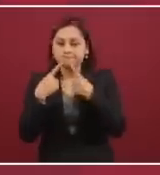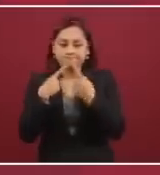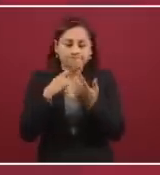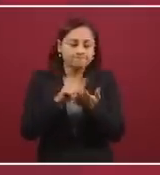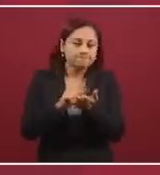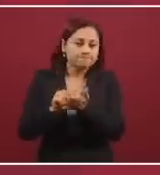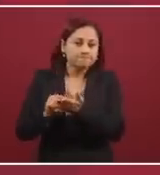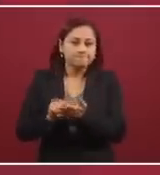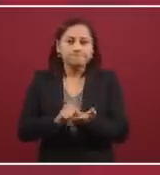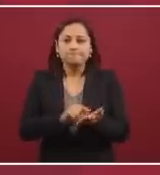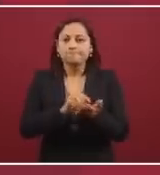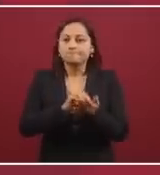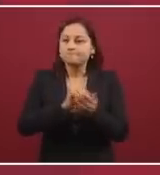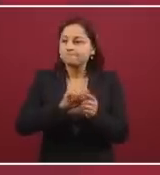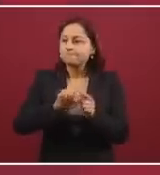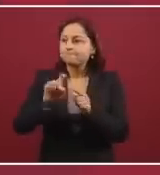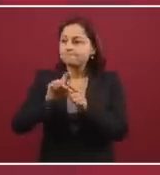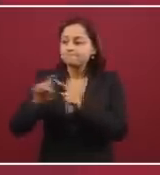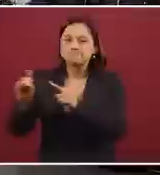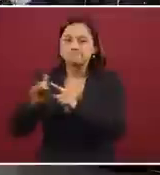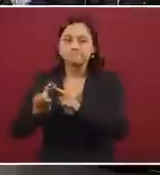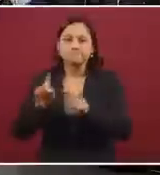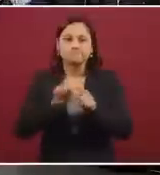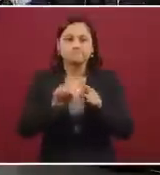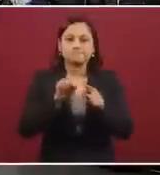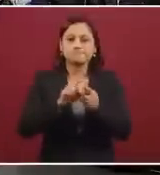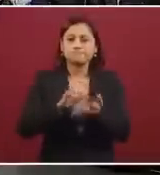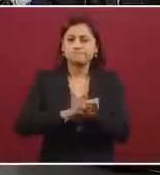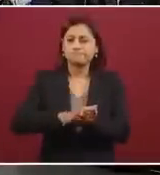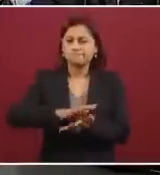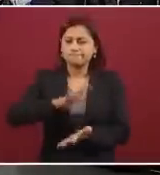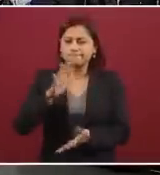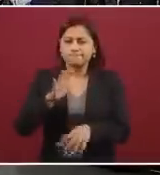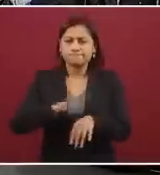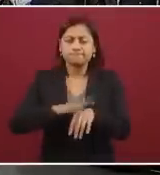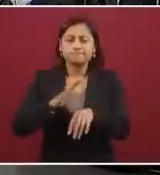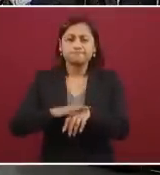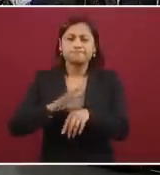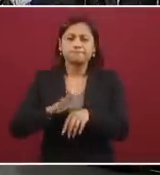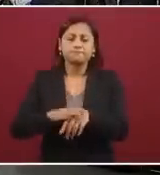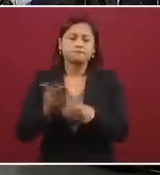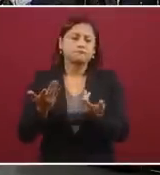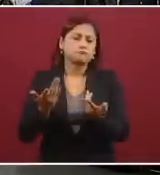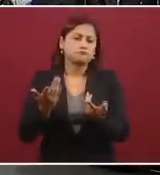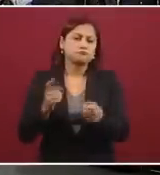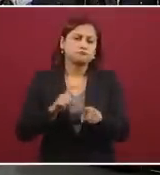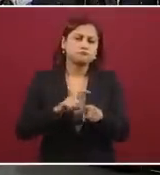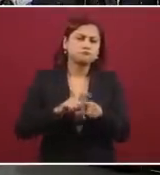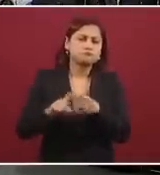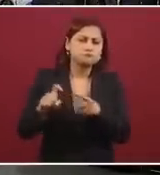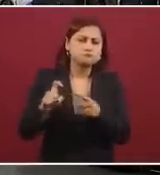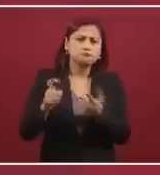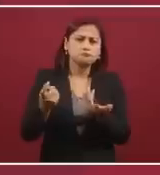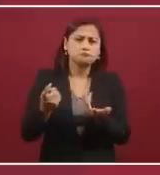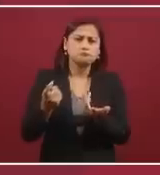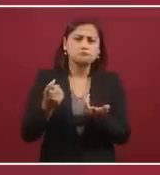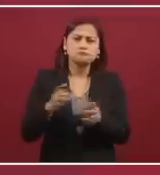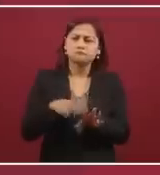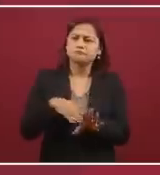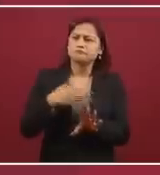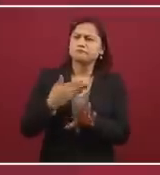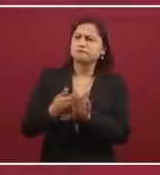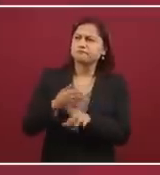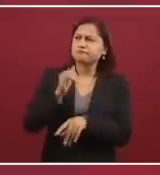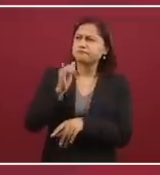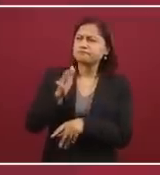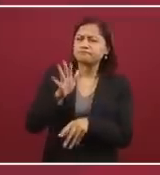inundar las redes con mensajes en contra